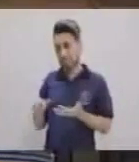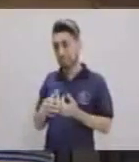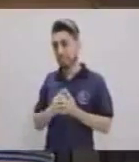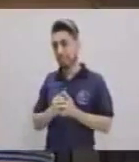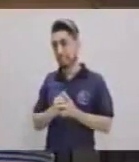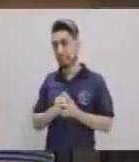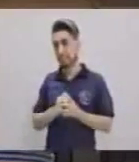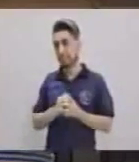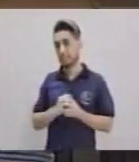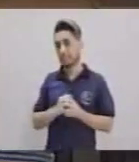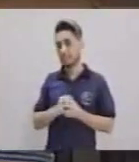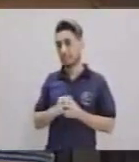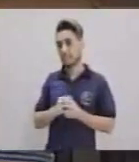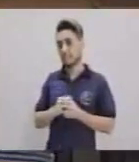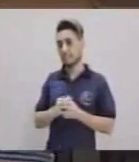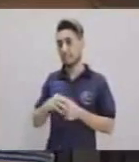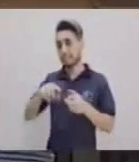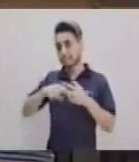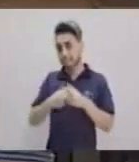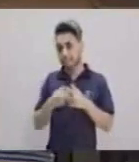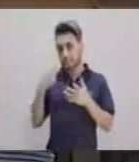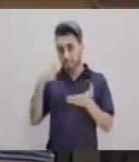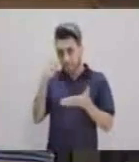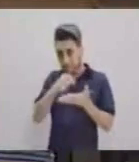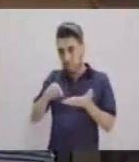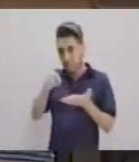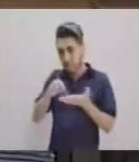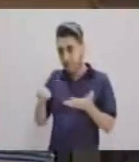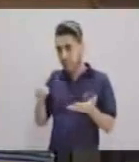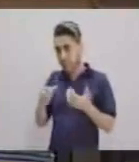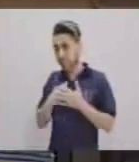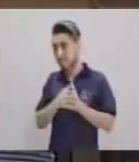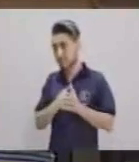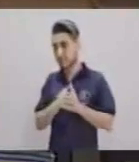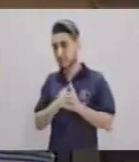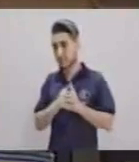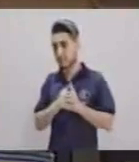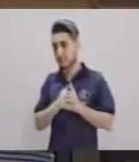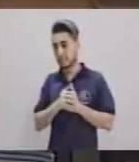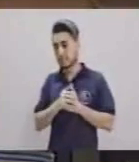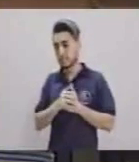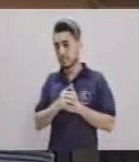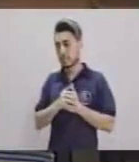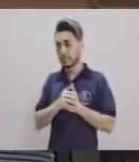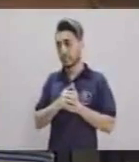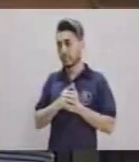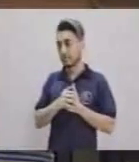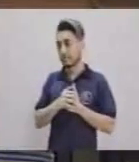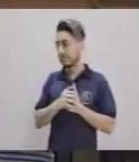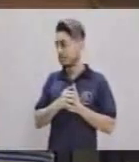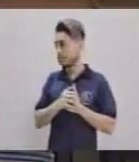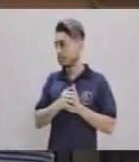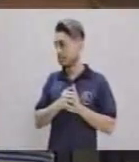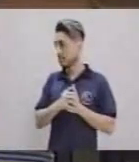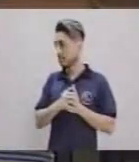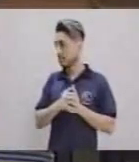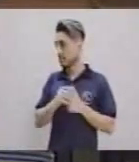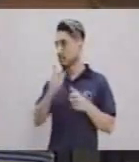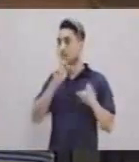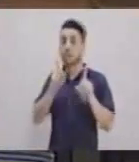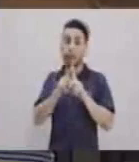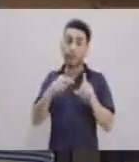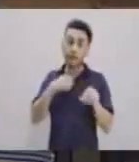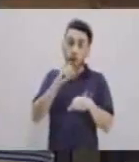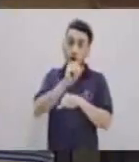Vamos a proceder a empezar a grabar de acuerdo al modelo que ya tenemos fijado. También me animo a